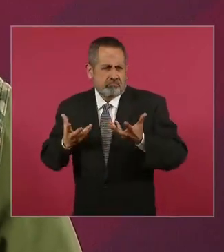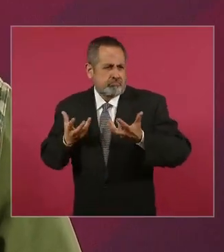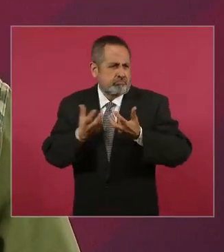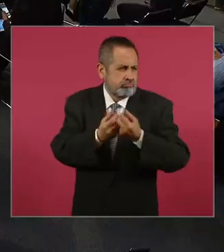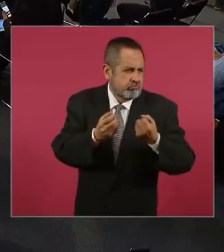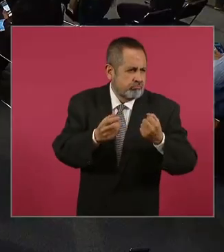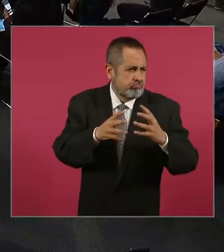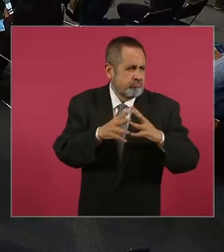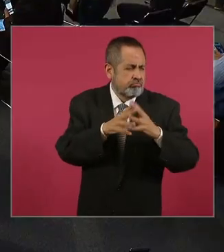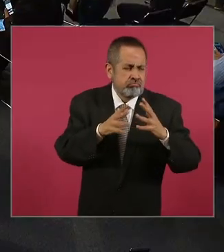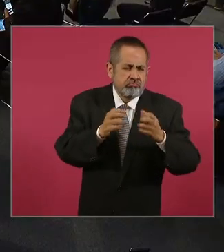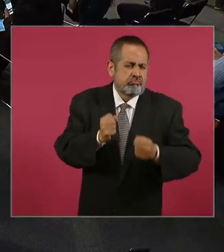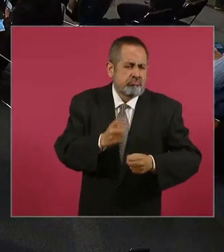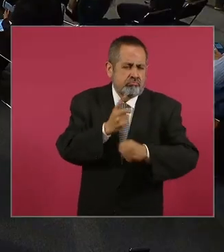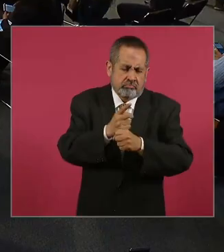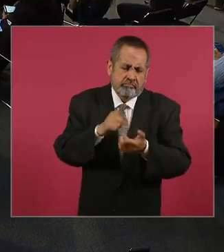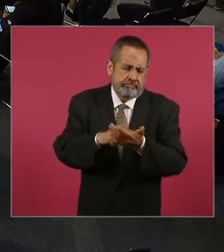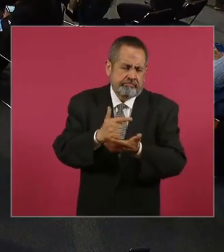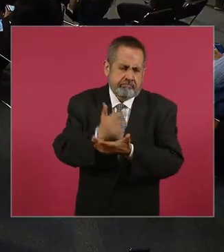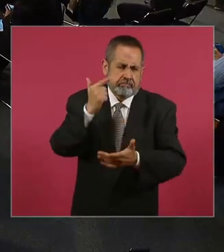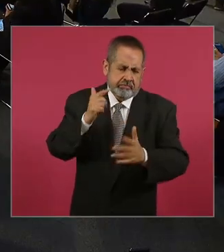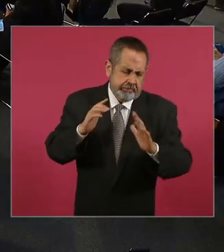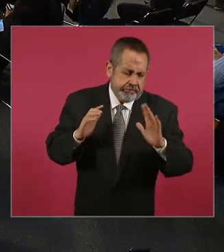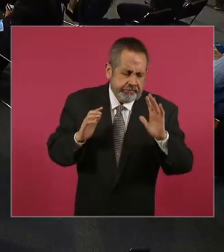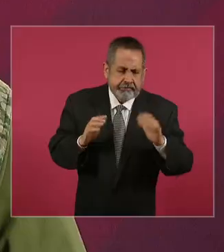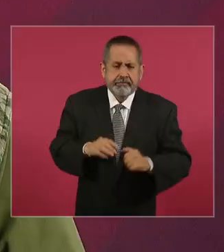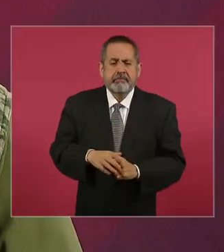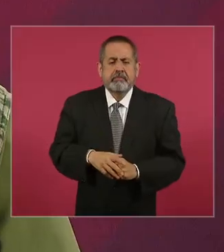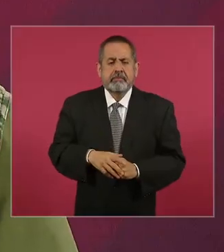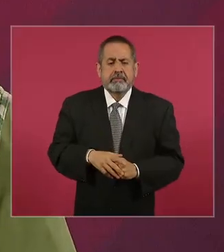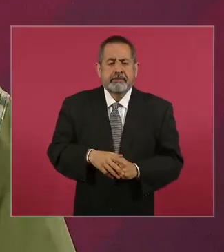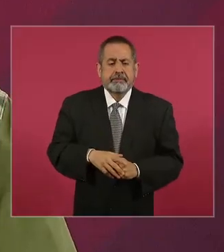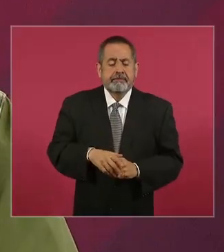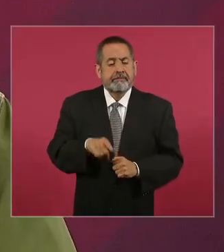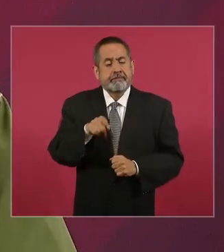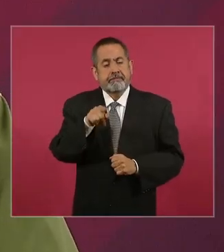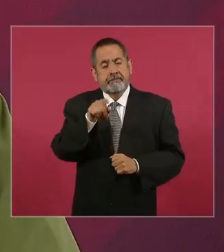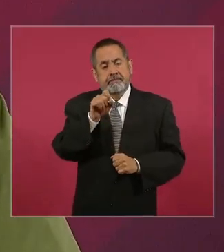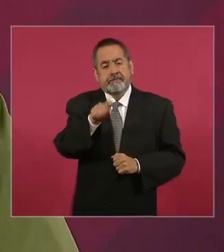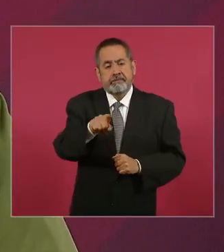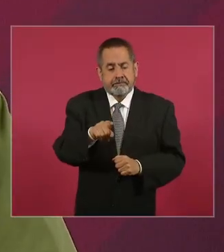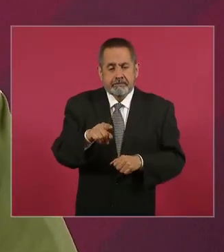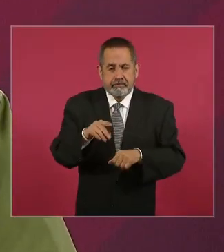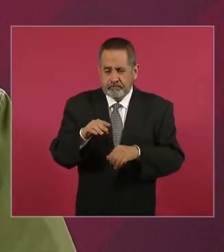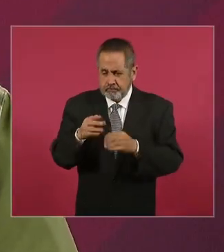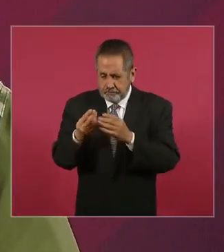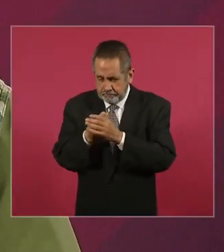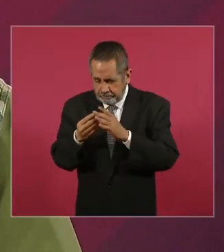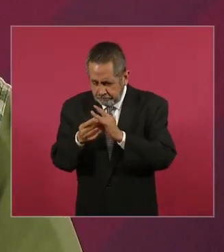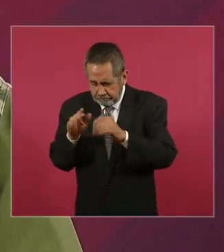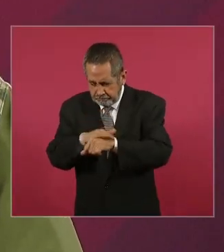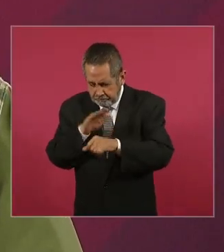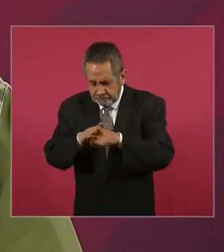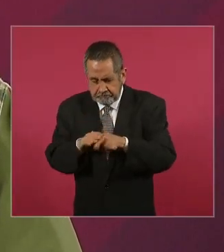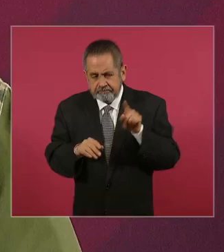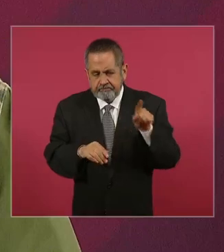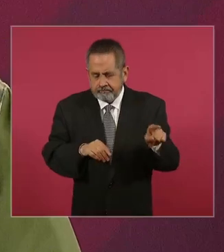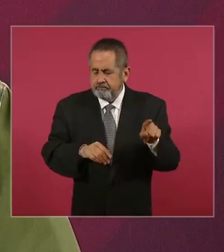esta parte de la seguridad. Y fue o ha estado clasificado de esa manera